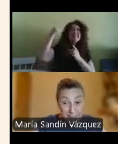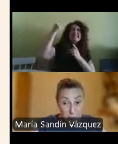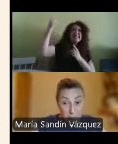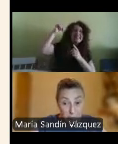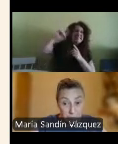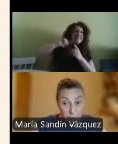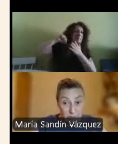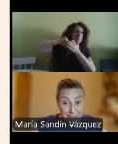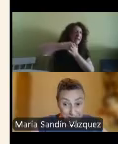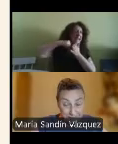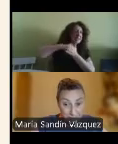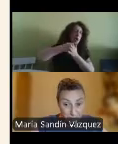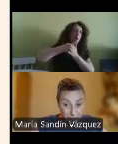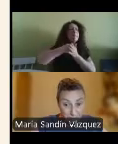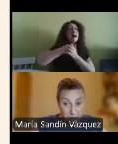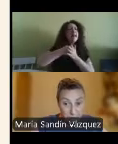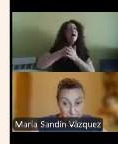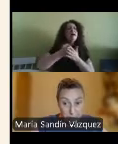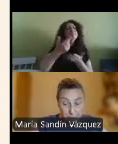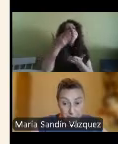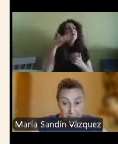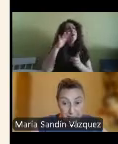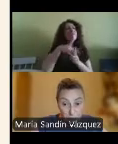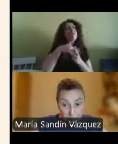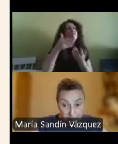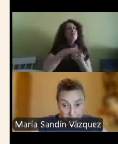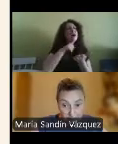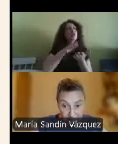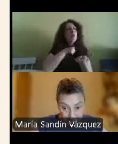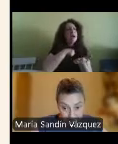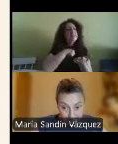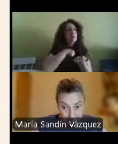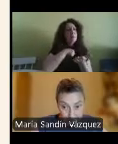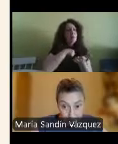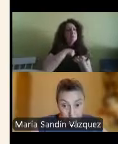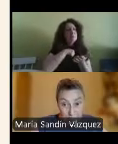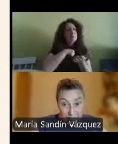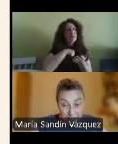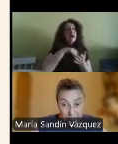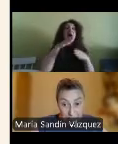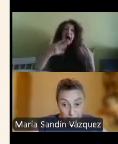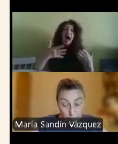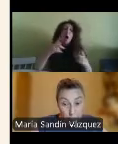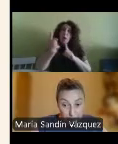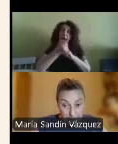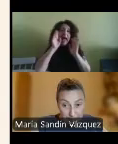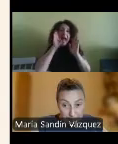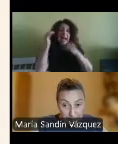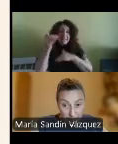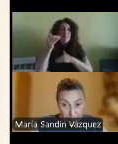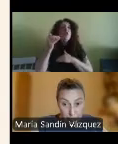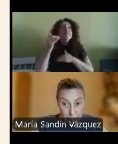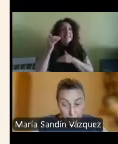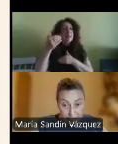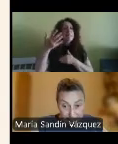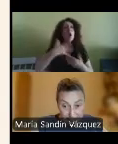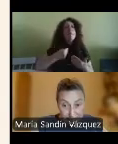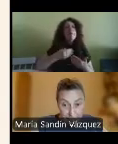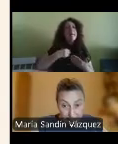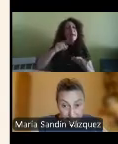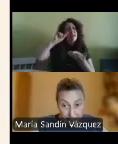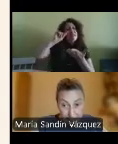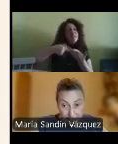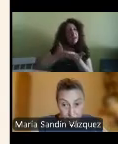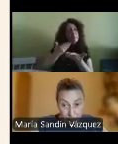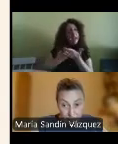aseguramiento, para que facturásemos a la gente cuando viniera. Ahora se le atendía, pero tenían que firmar un papel diciendo que se